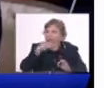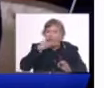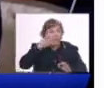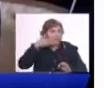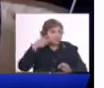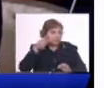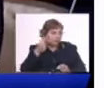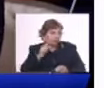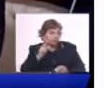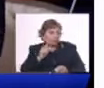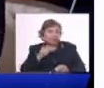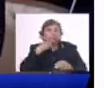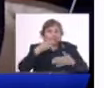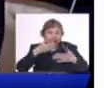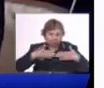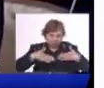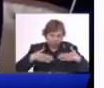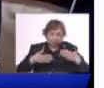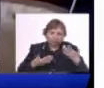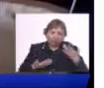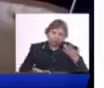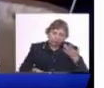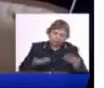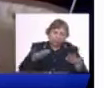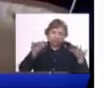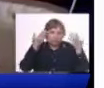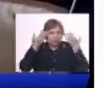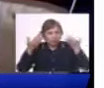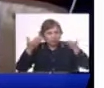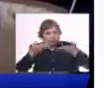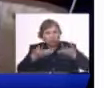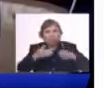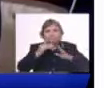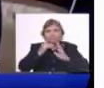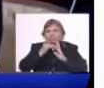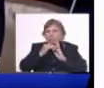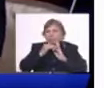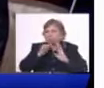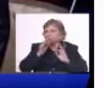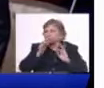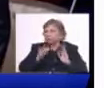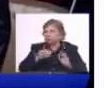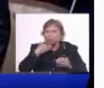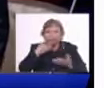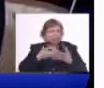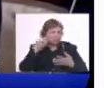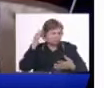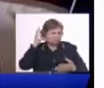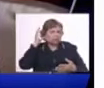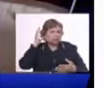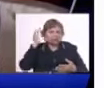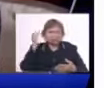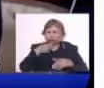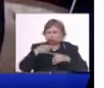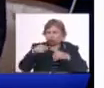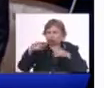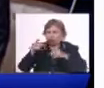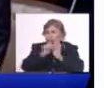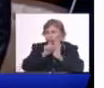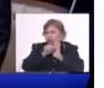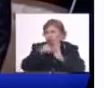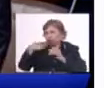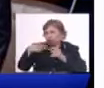mejor, es lo que por lo menos busca un consenso mínimo. Evidentemente vamos a escuchar a lo largo de los